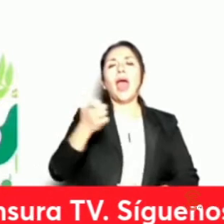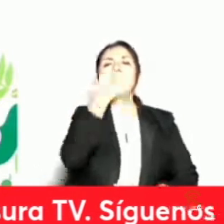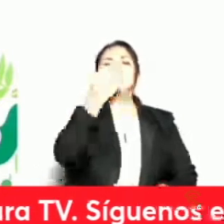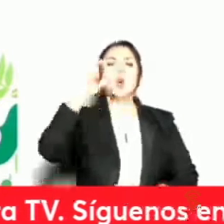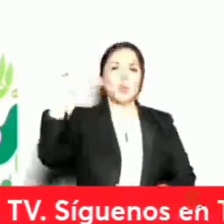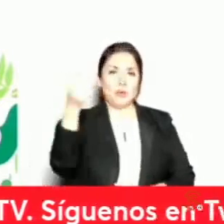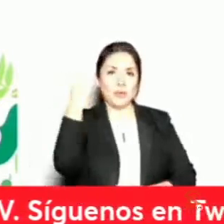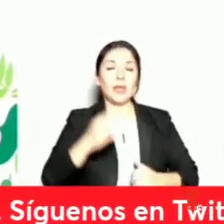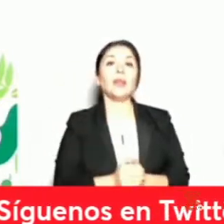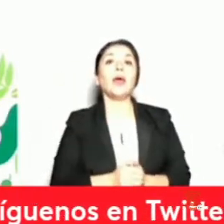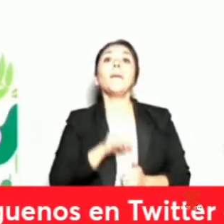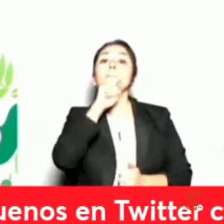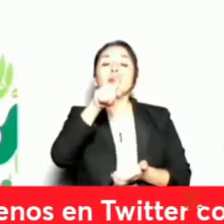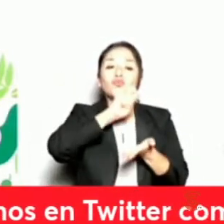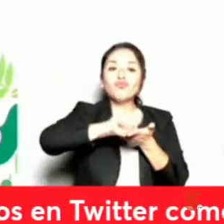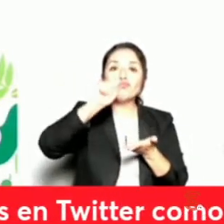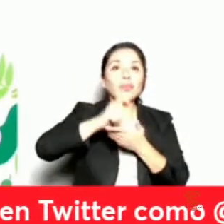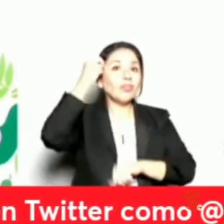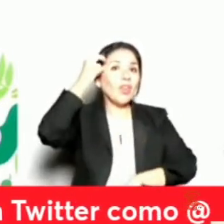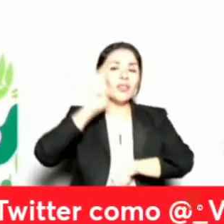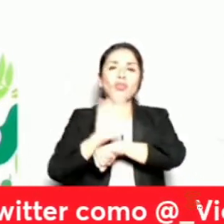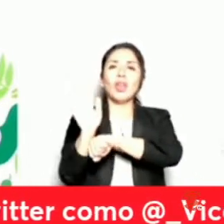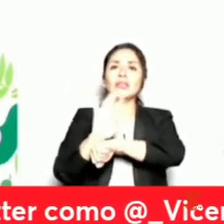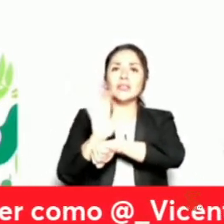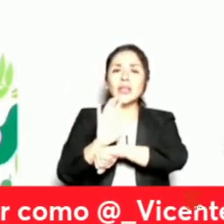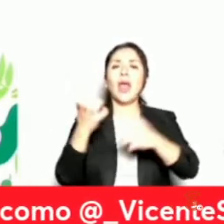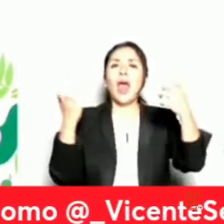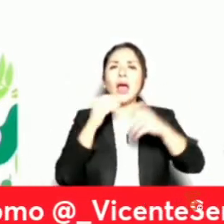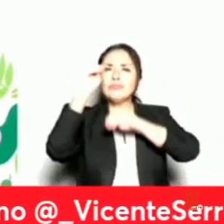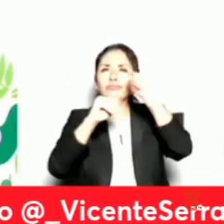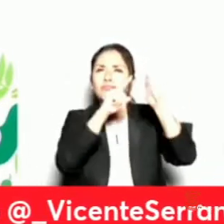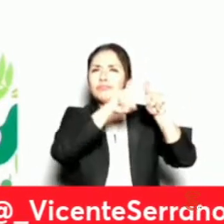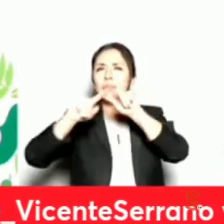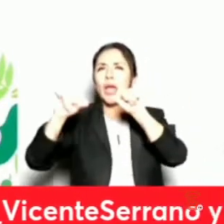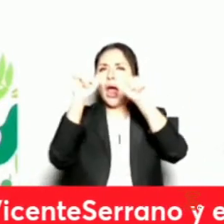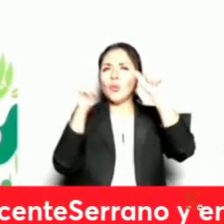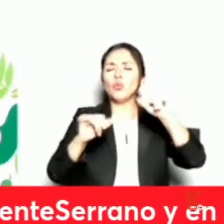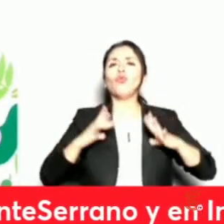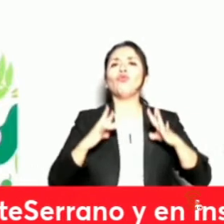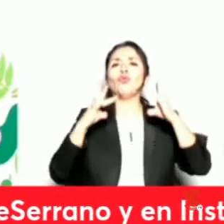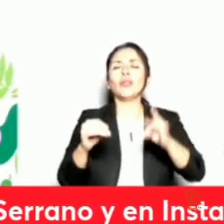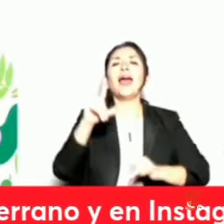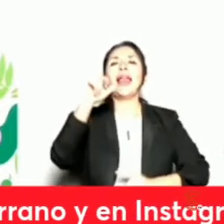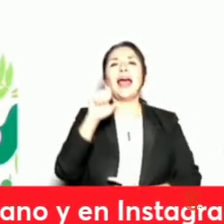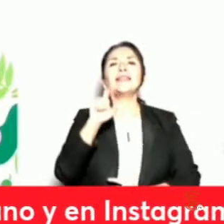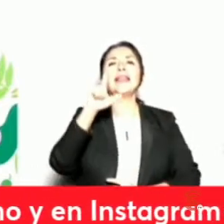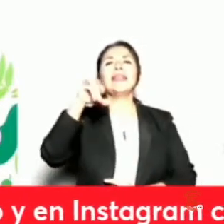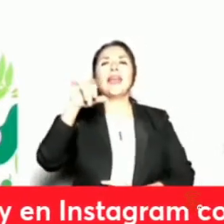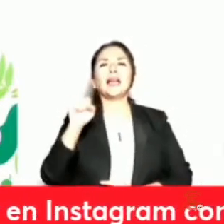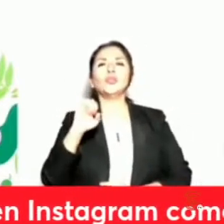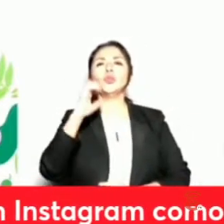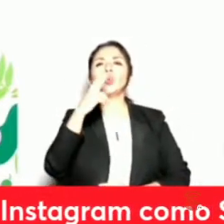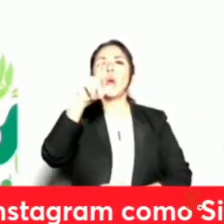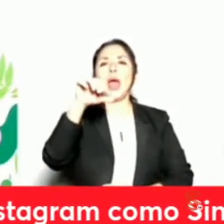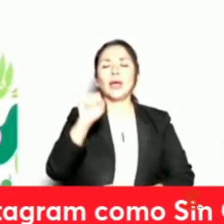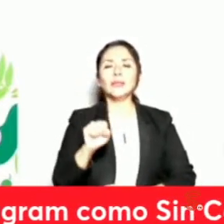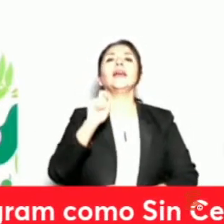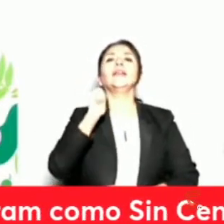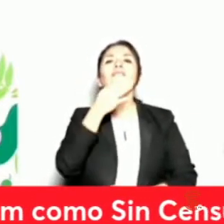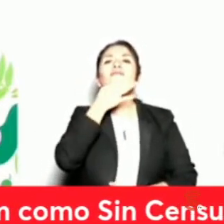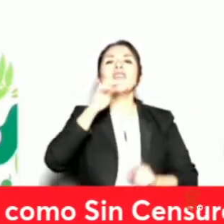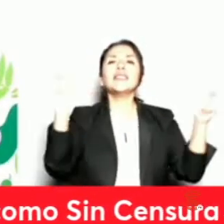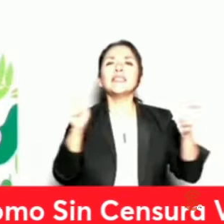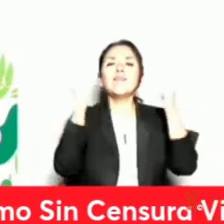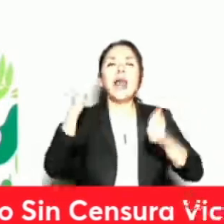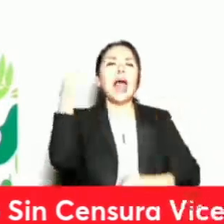Iberoamericana. Es escritora, directora de escena, artista multidisciplinaria, fundadora de Las Reinas Chulas, el Festival Internacional de Cabaret y el Teatro